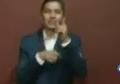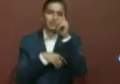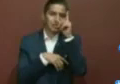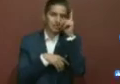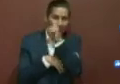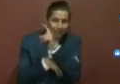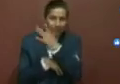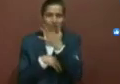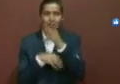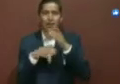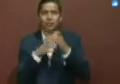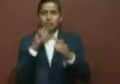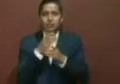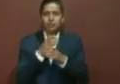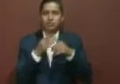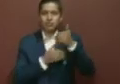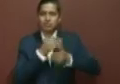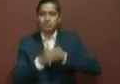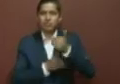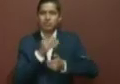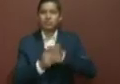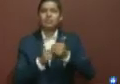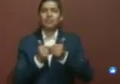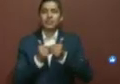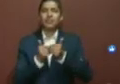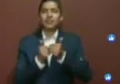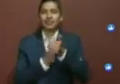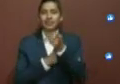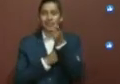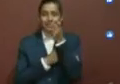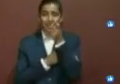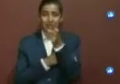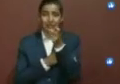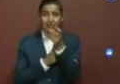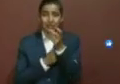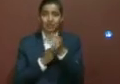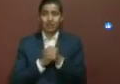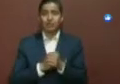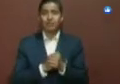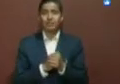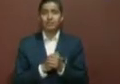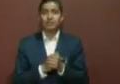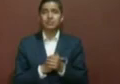dificultades que ha implicado